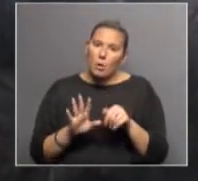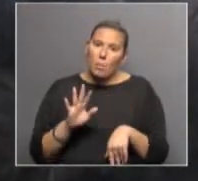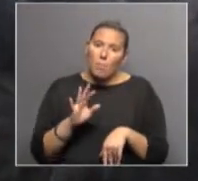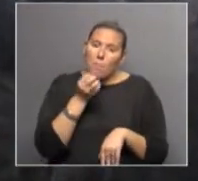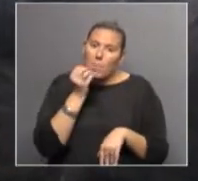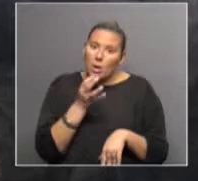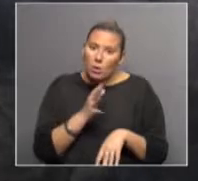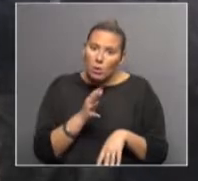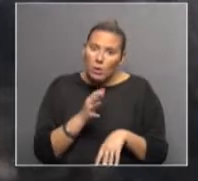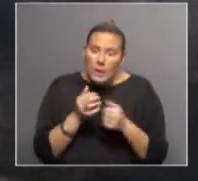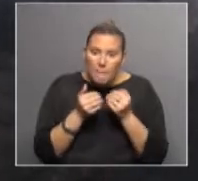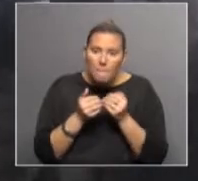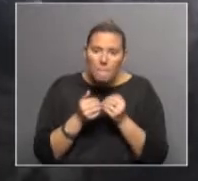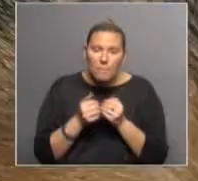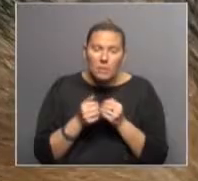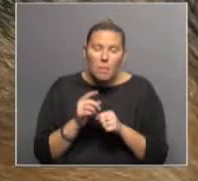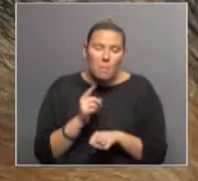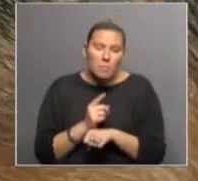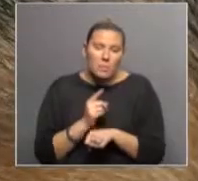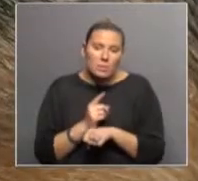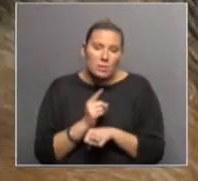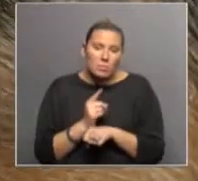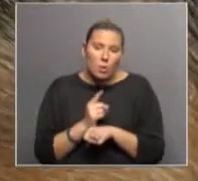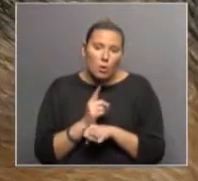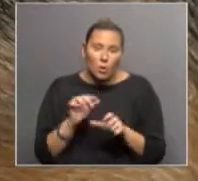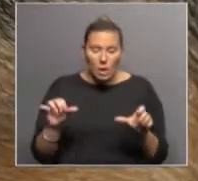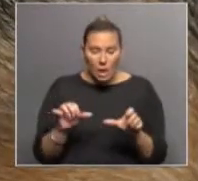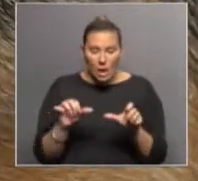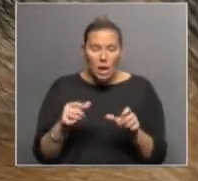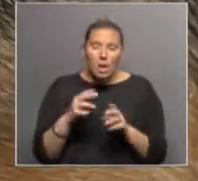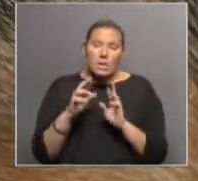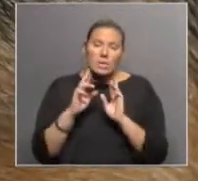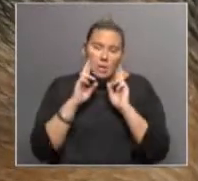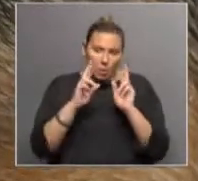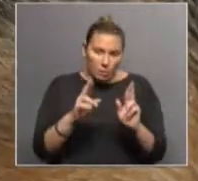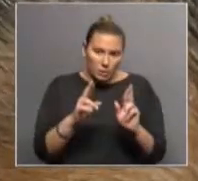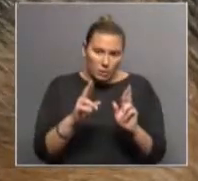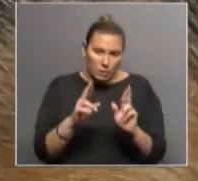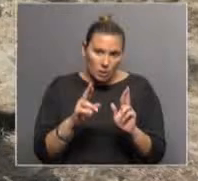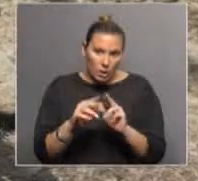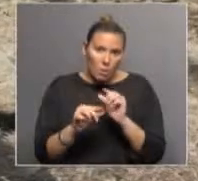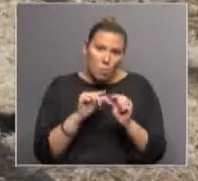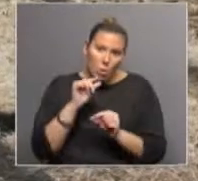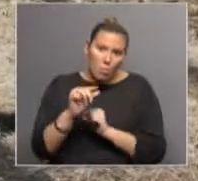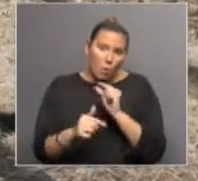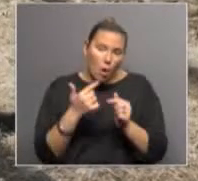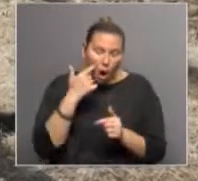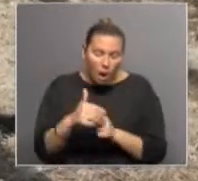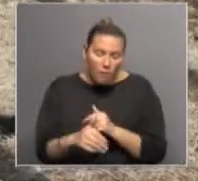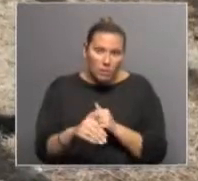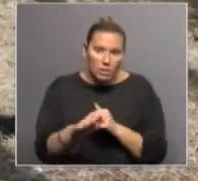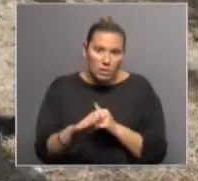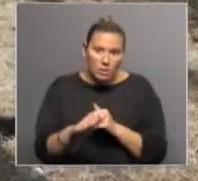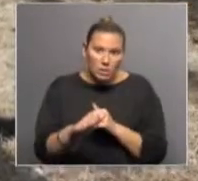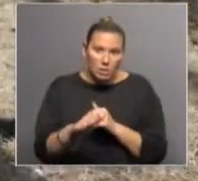cauteloso sería arrancar con el principio y hacer que lo que tenemos funcione. Y iremos viendo sobre la marcha qué